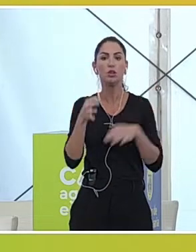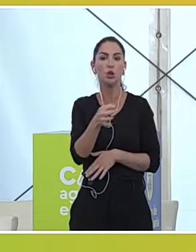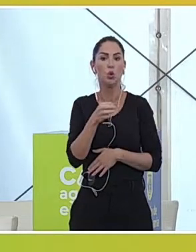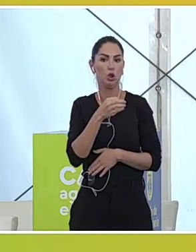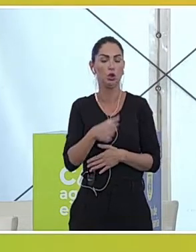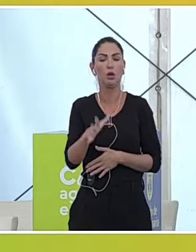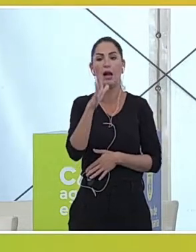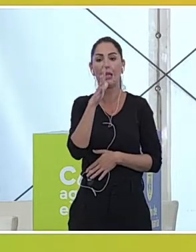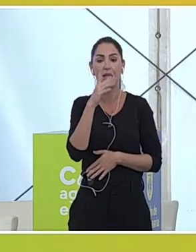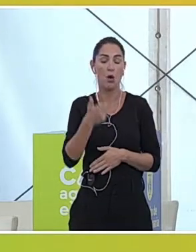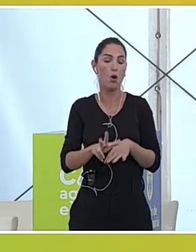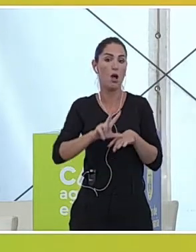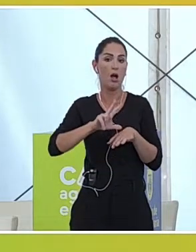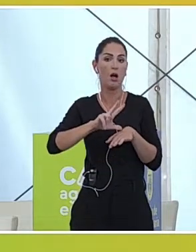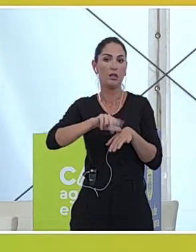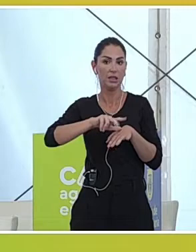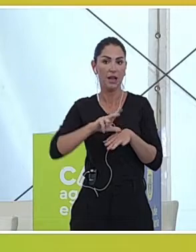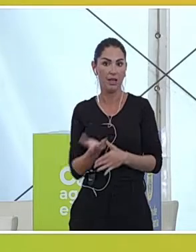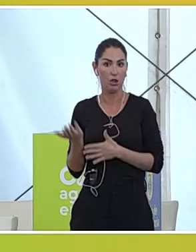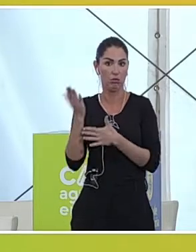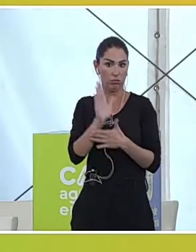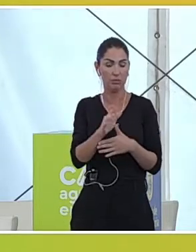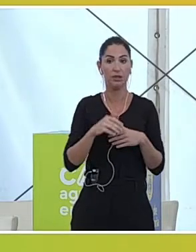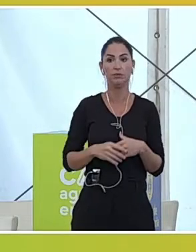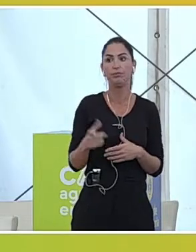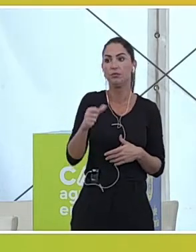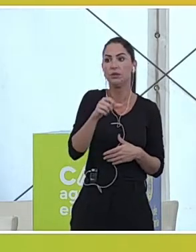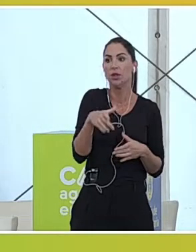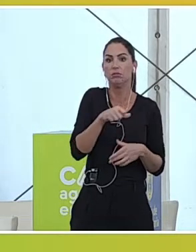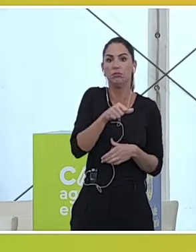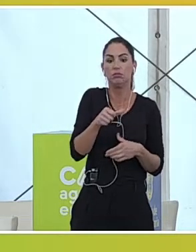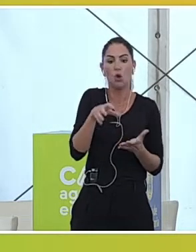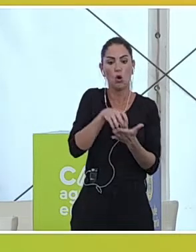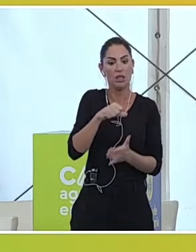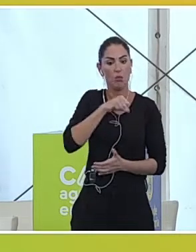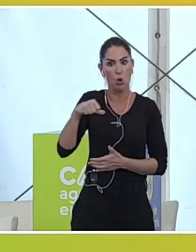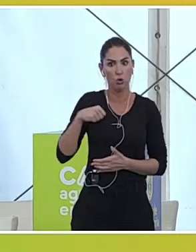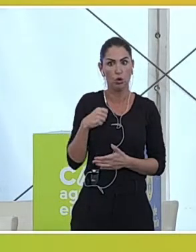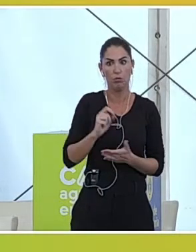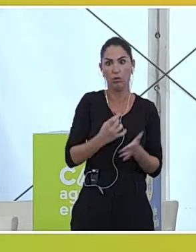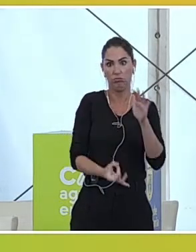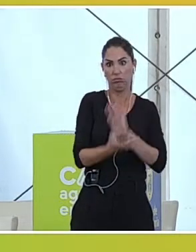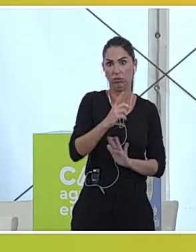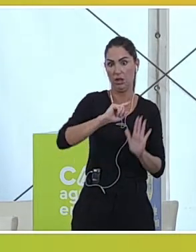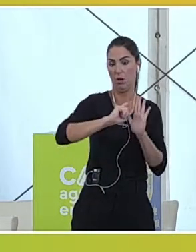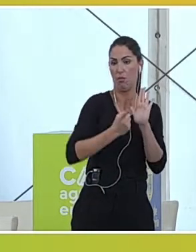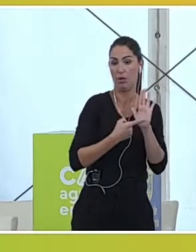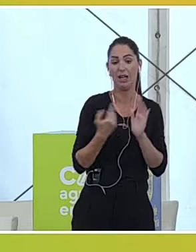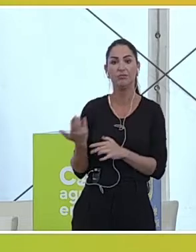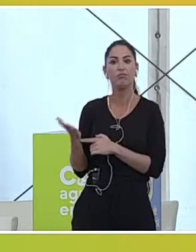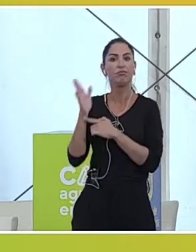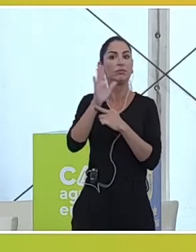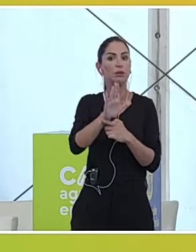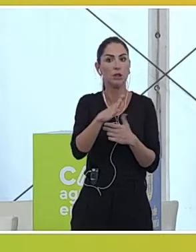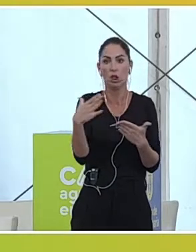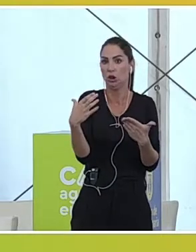proyecto representando al Cabildo, se trata de un organismo autónomo creado por ley y en el cual está representado pues